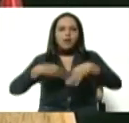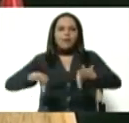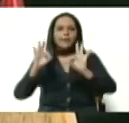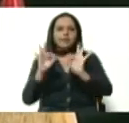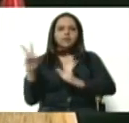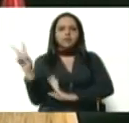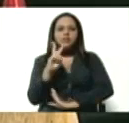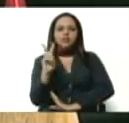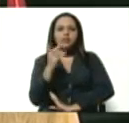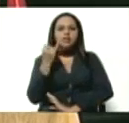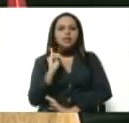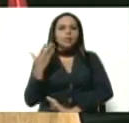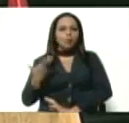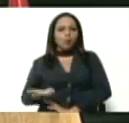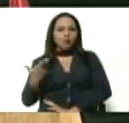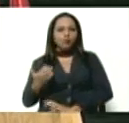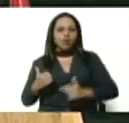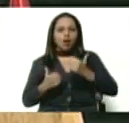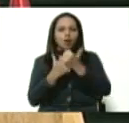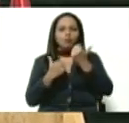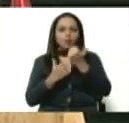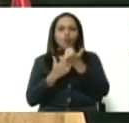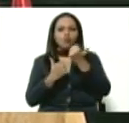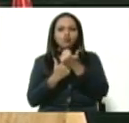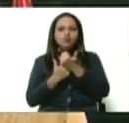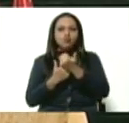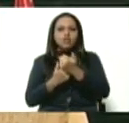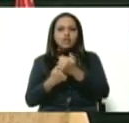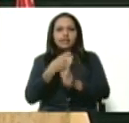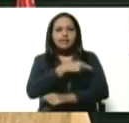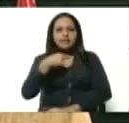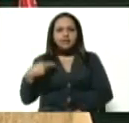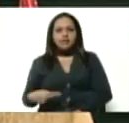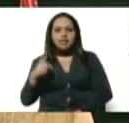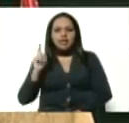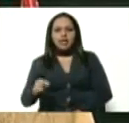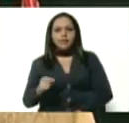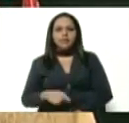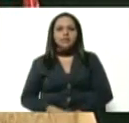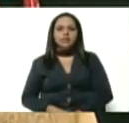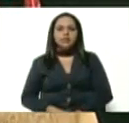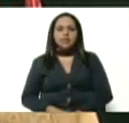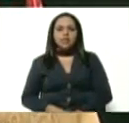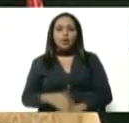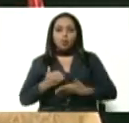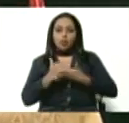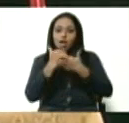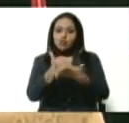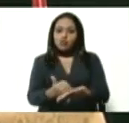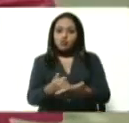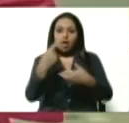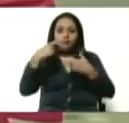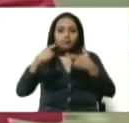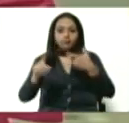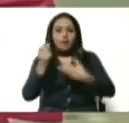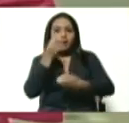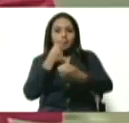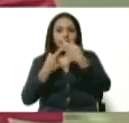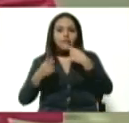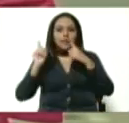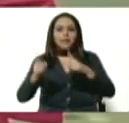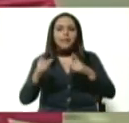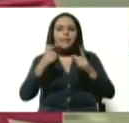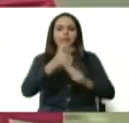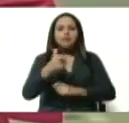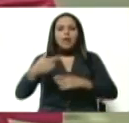gran relevancia el apoyo de China con el apoyo de estos insumos y de estos especialistas que han llegado a nuestro